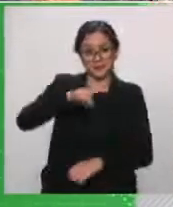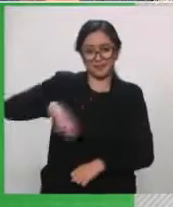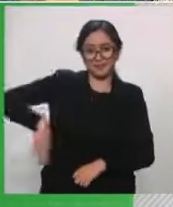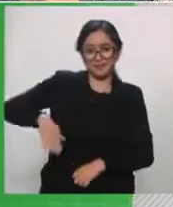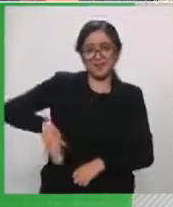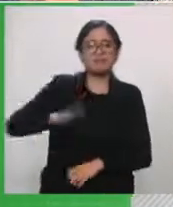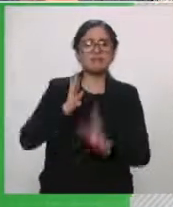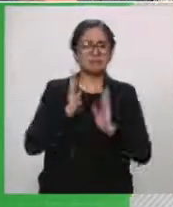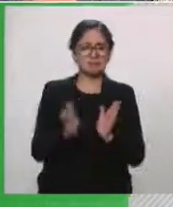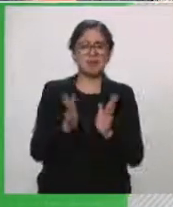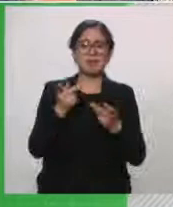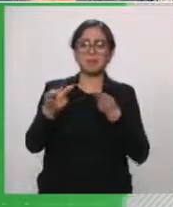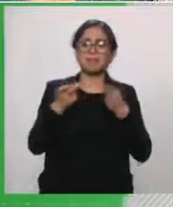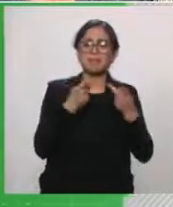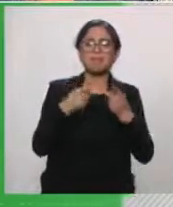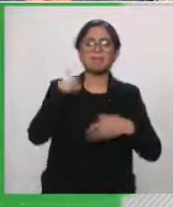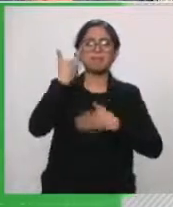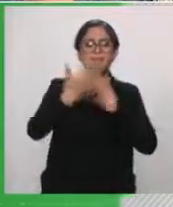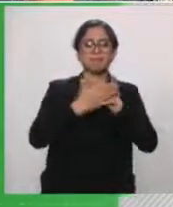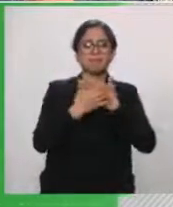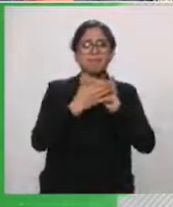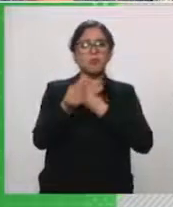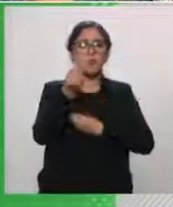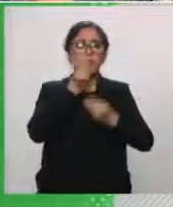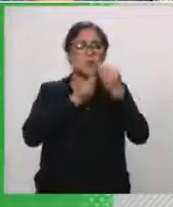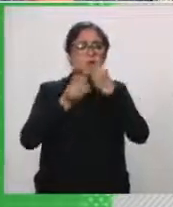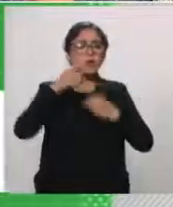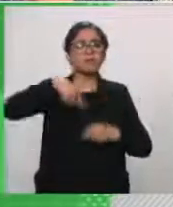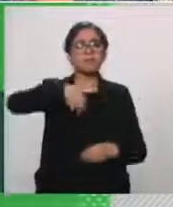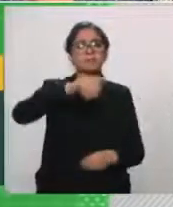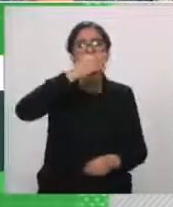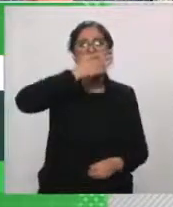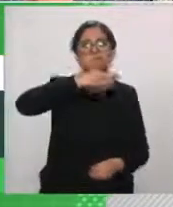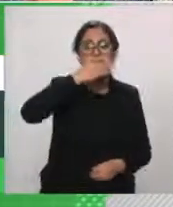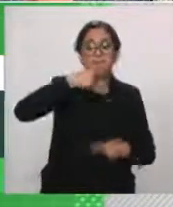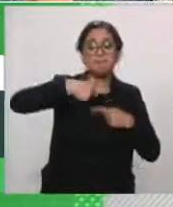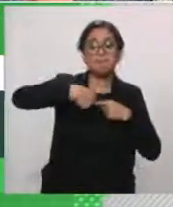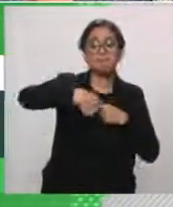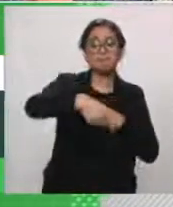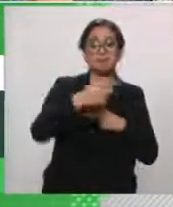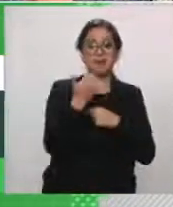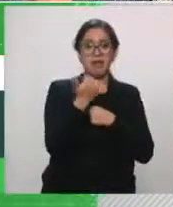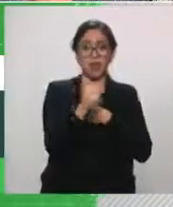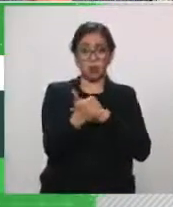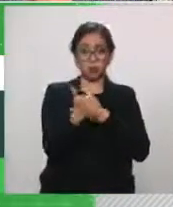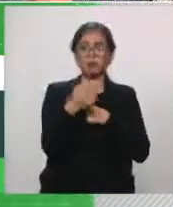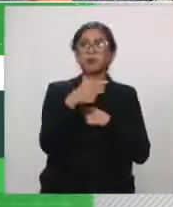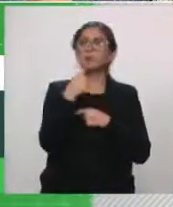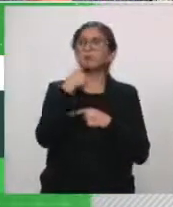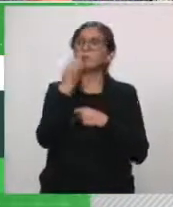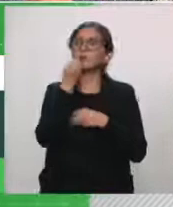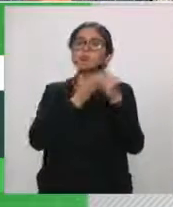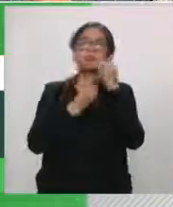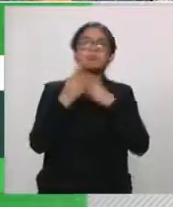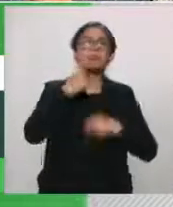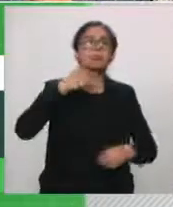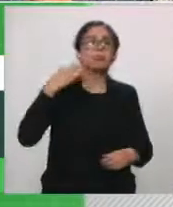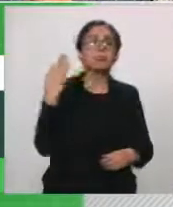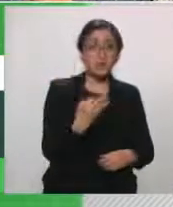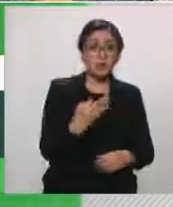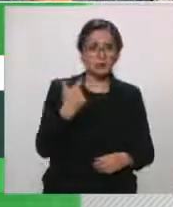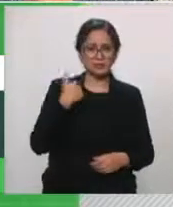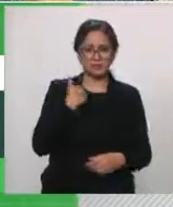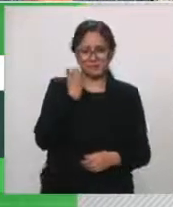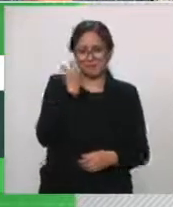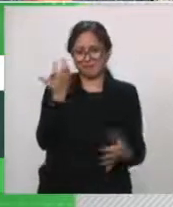ya preparándonos para las fiestas patrias, ya a finales de agosto, huele a fiestas patrias, y a mí me gusta decir que la